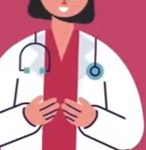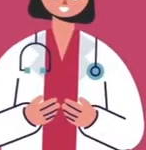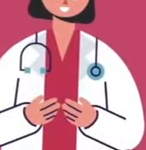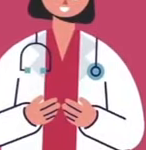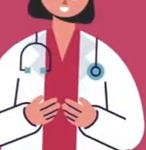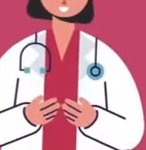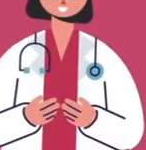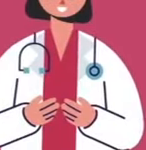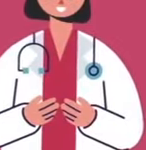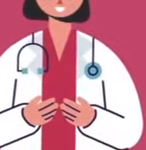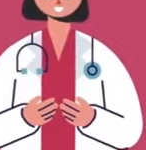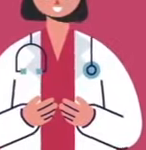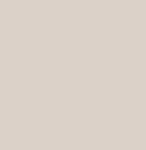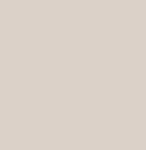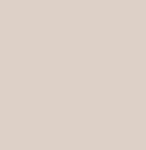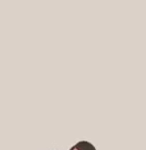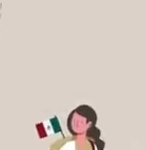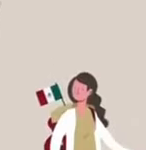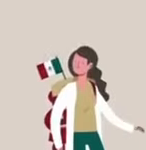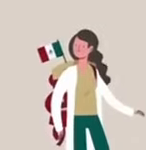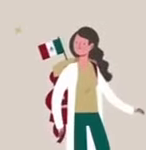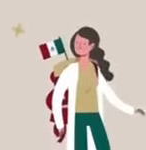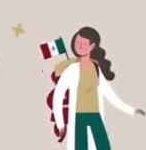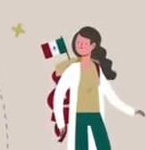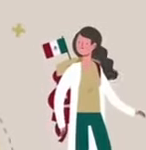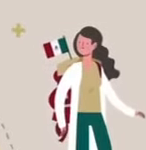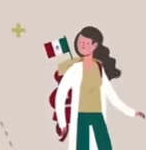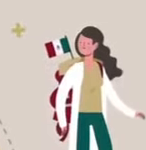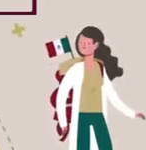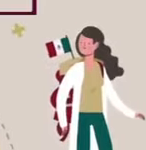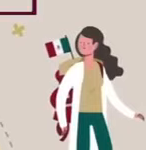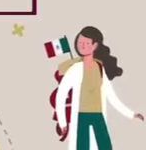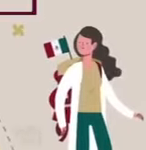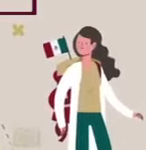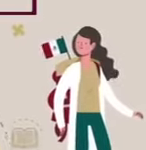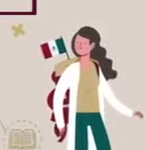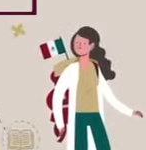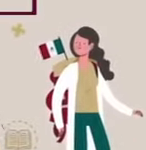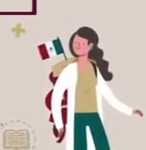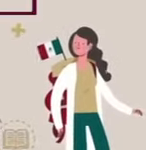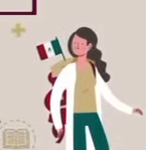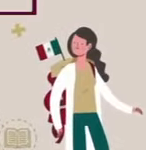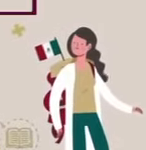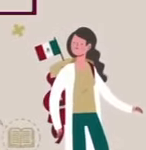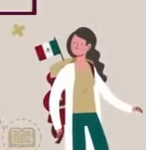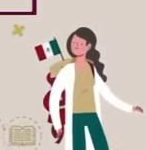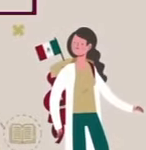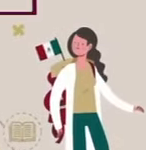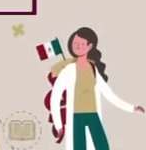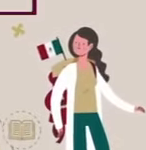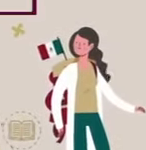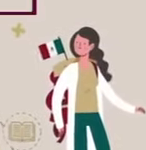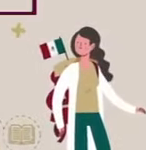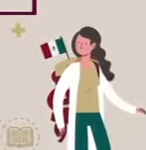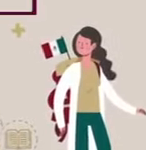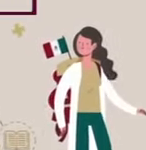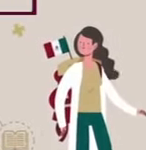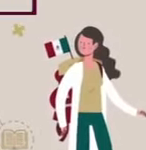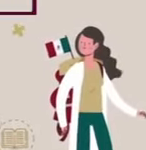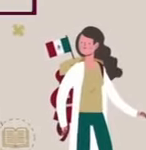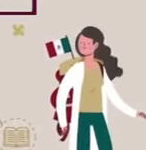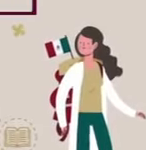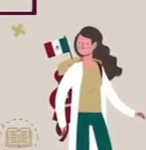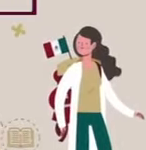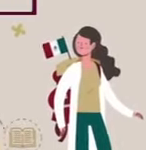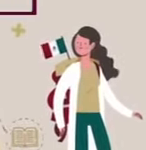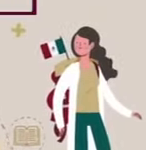una especialidad médica. A estos logros se acumulan las 1,600 becas al extranjero que se han destinado para que